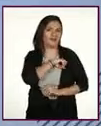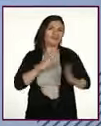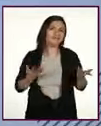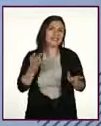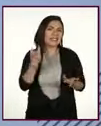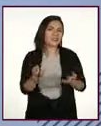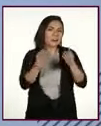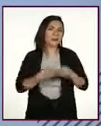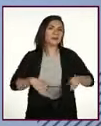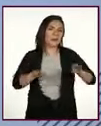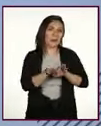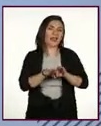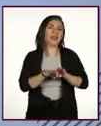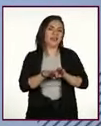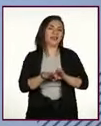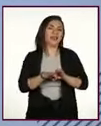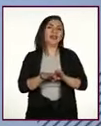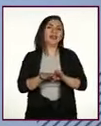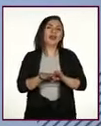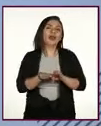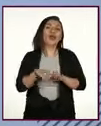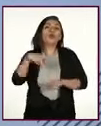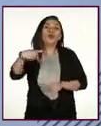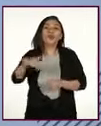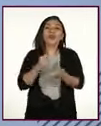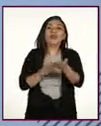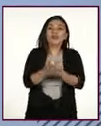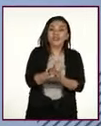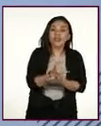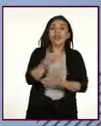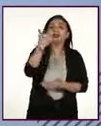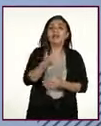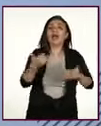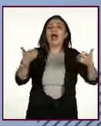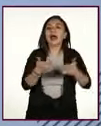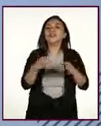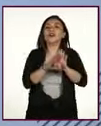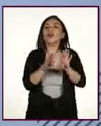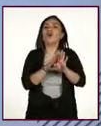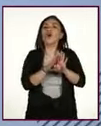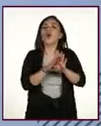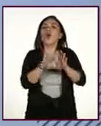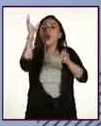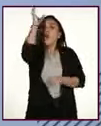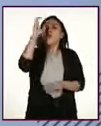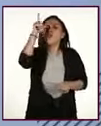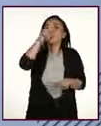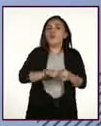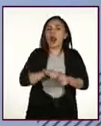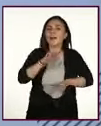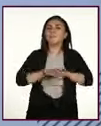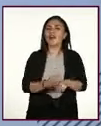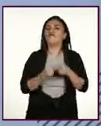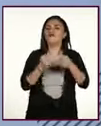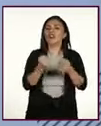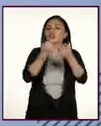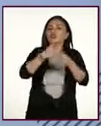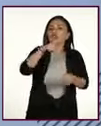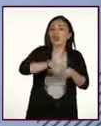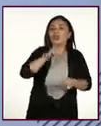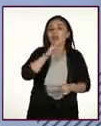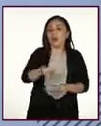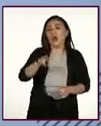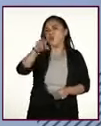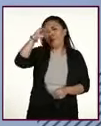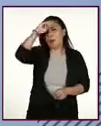importante esta parte de la decisión. Y de la construcción cultural, o sea, de la construcción social. O sea, no vamos